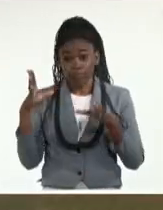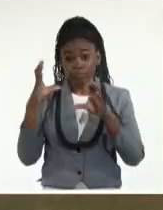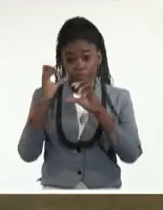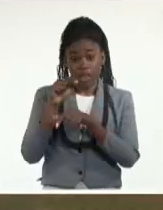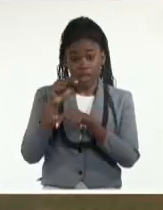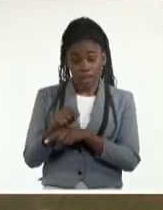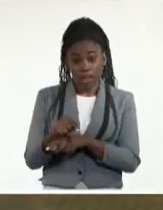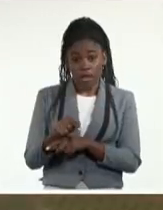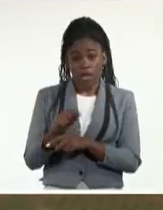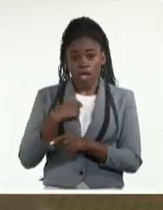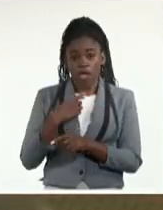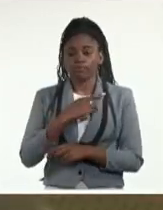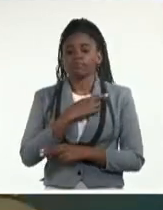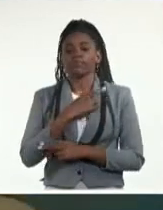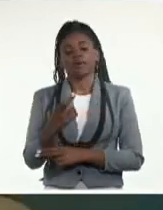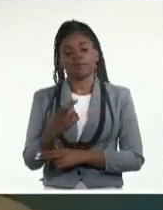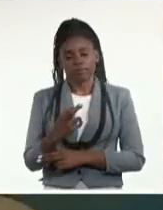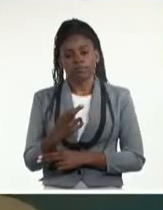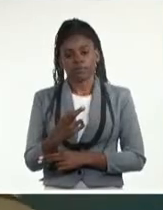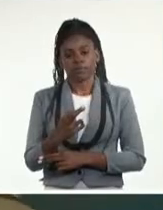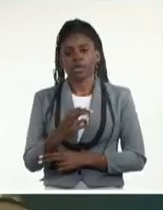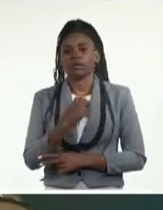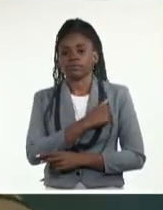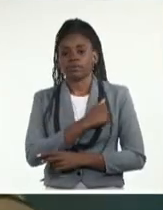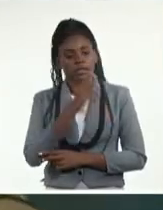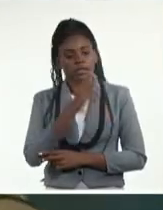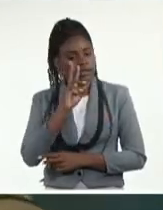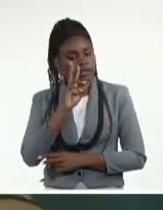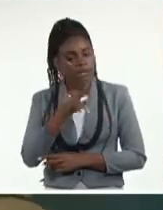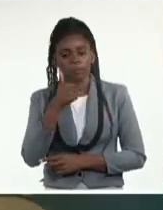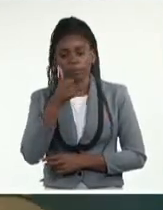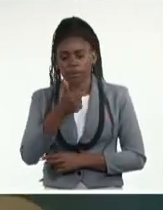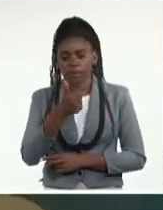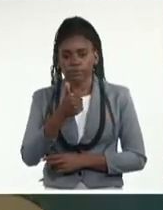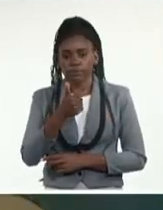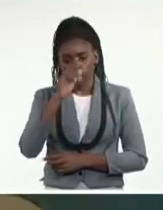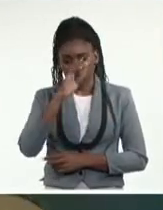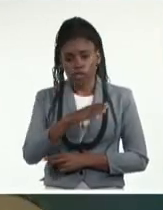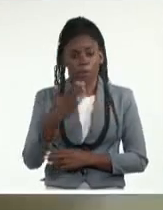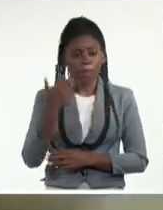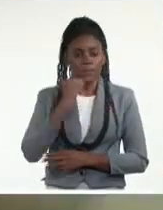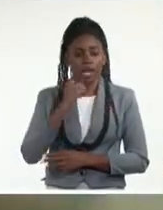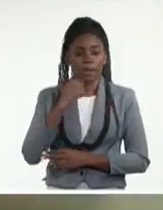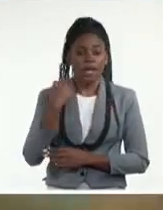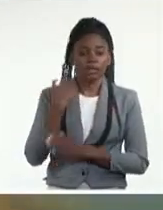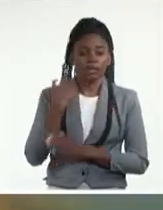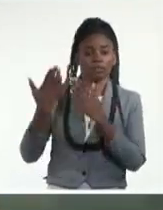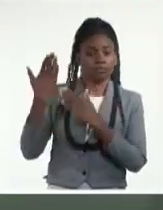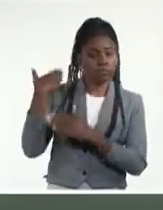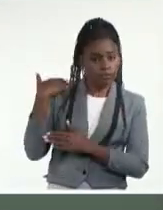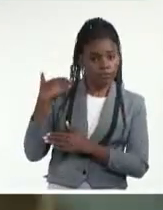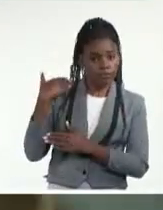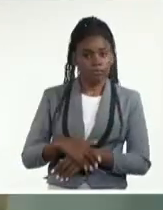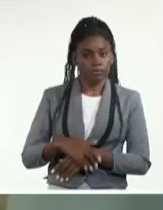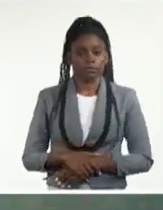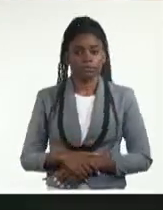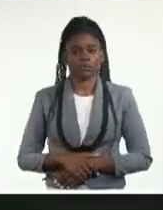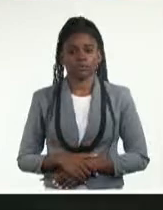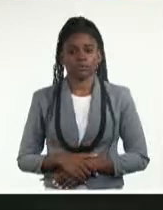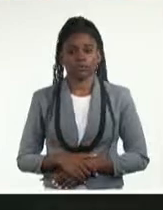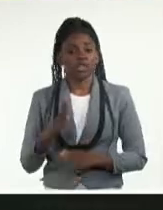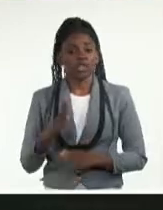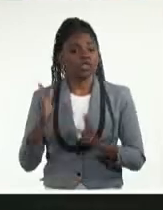unos 7.204 pacientes pediátricos, más que en el año anterior. Marcado este trabajo por el déficit